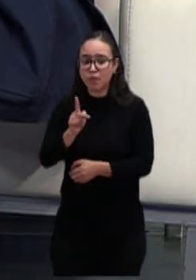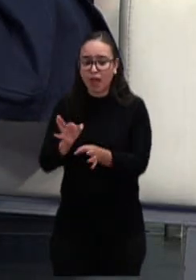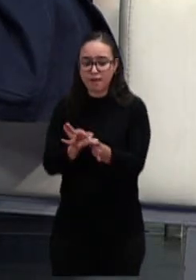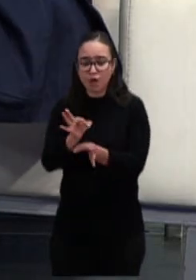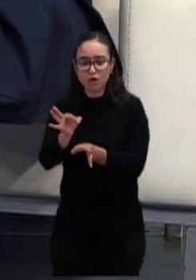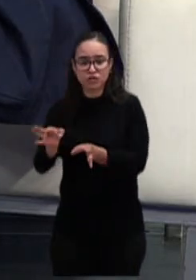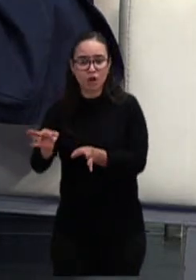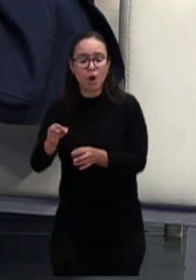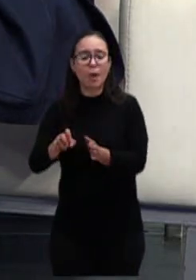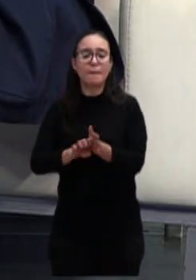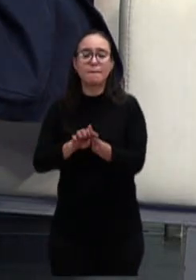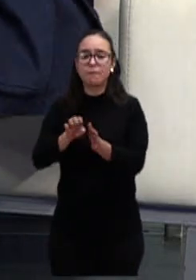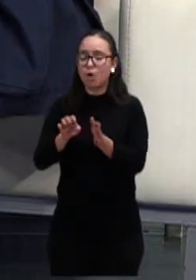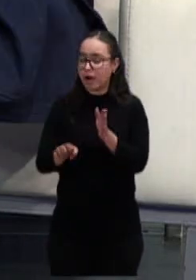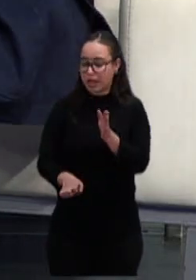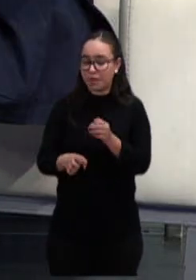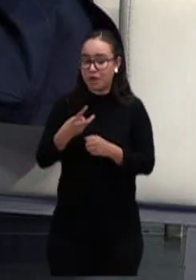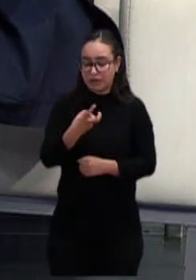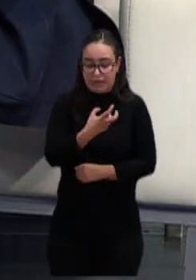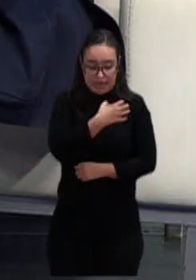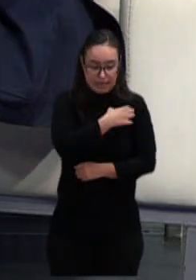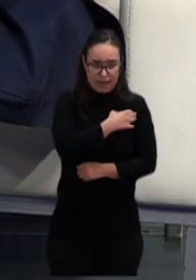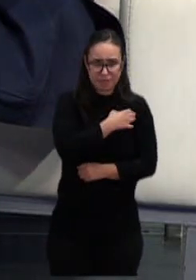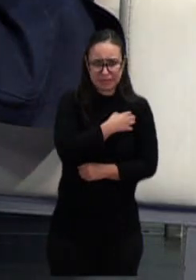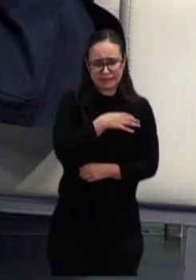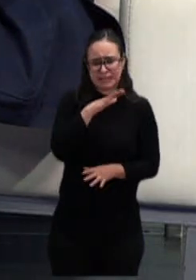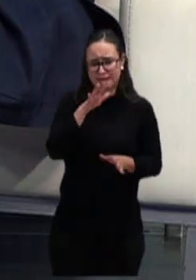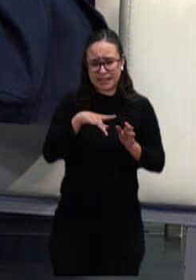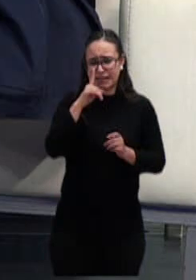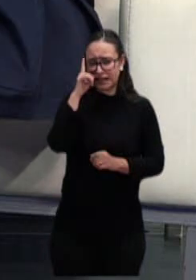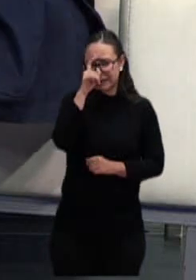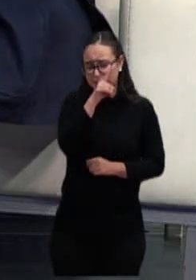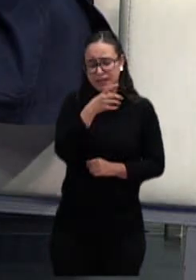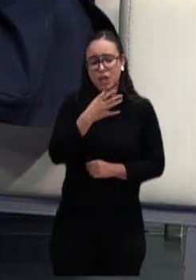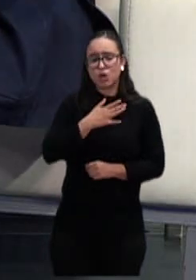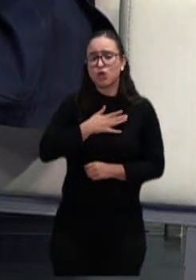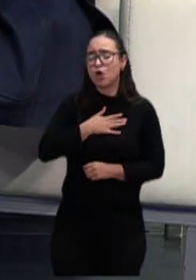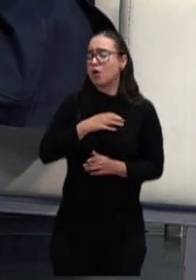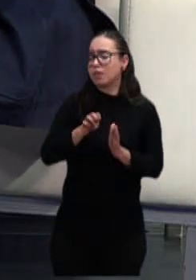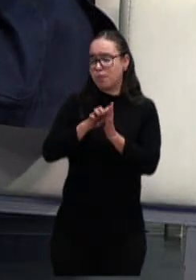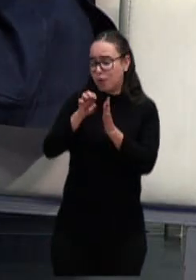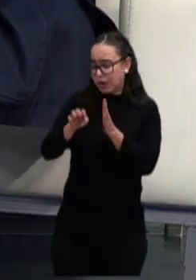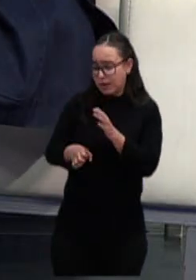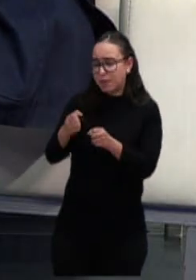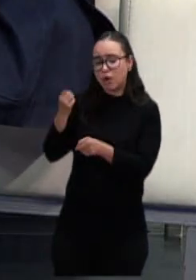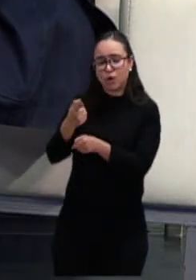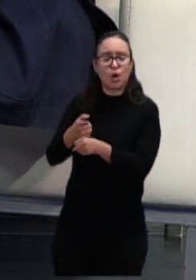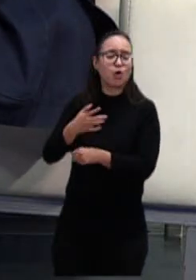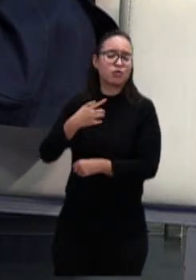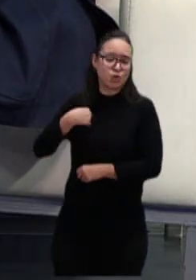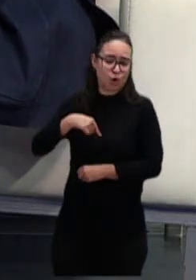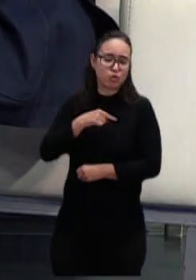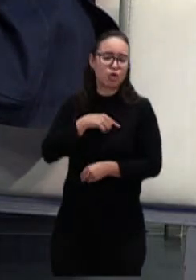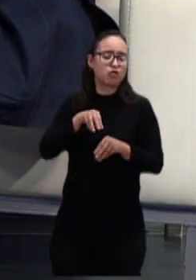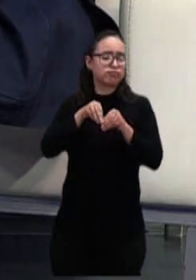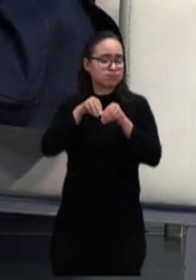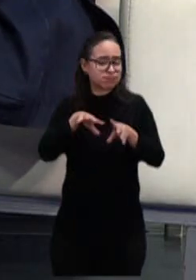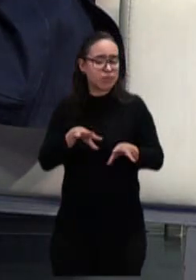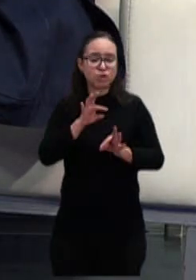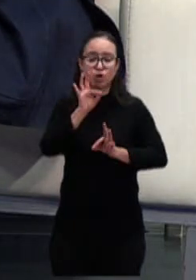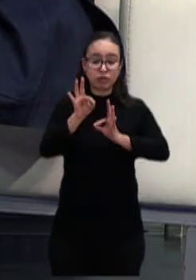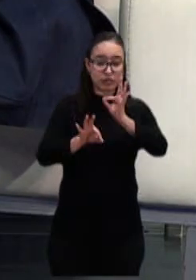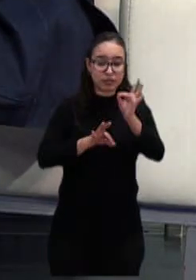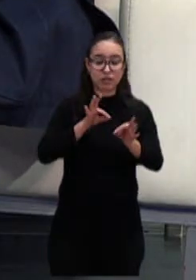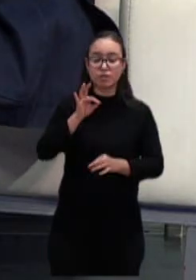batalla muchísimo imagínese a nada más yo me pongo a ver y lo hemos compartido pauline y su servidor en las emisiones de noticieros canal 7